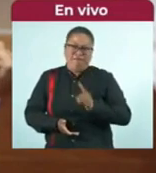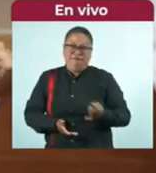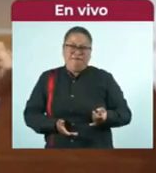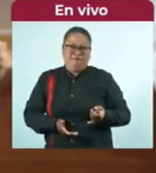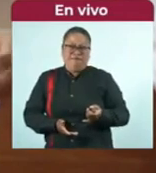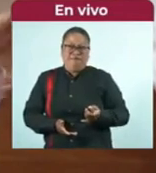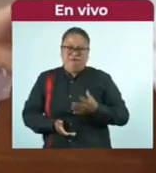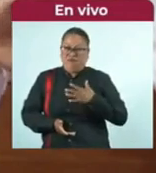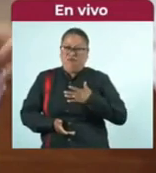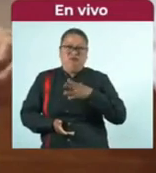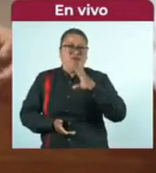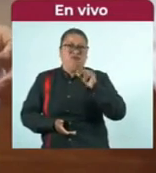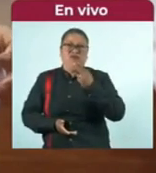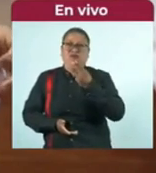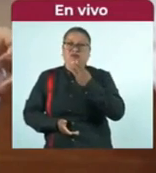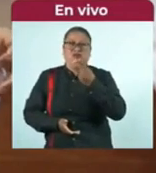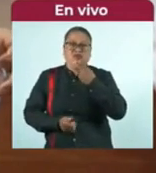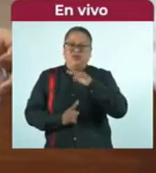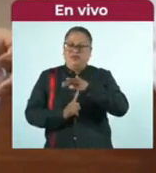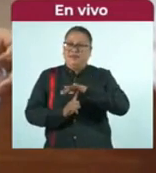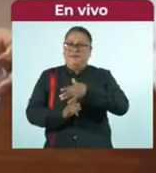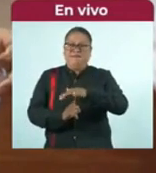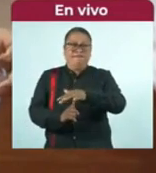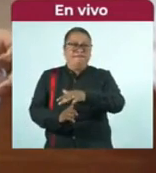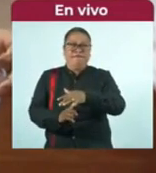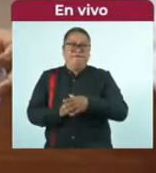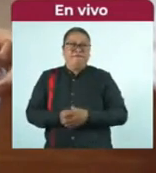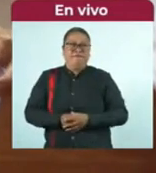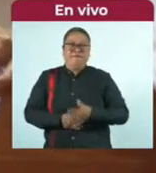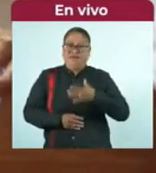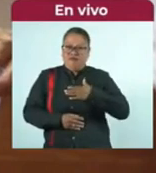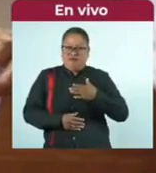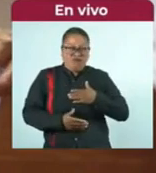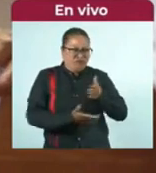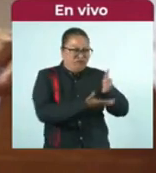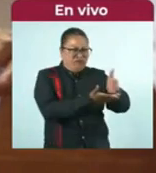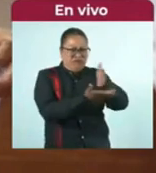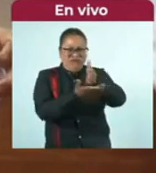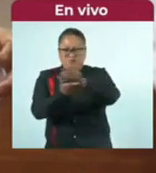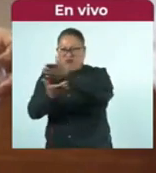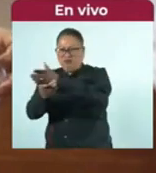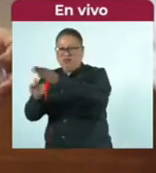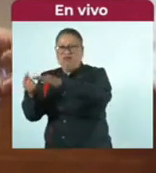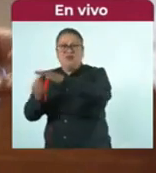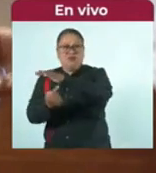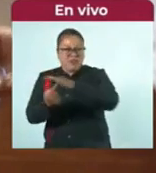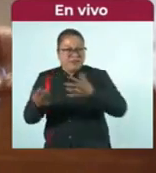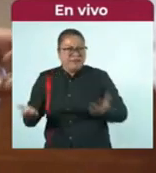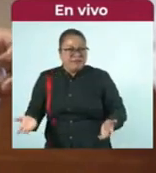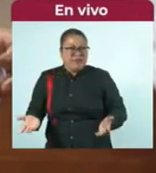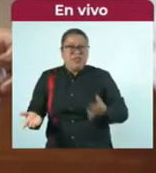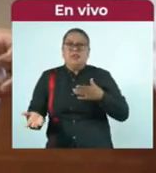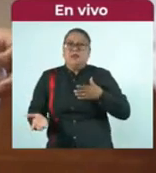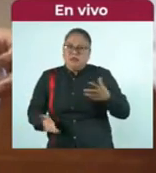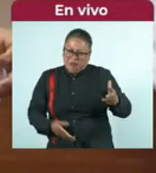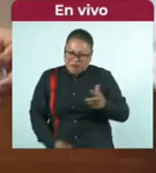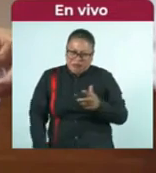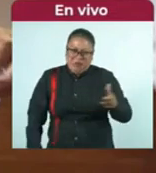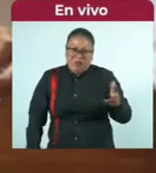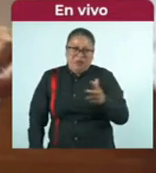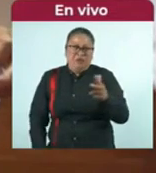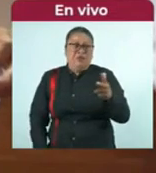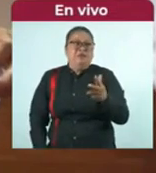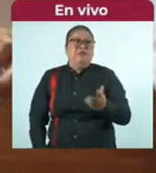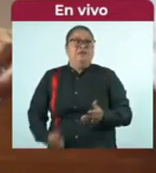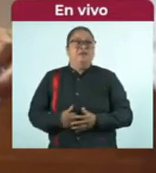no hago uso del helicóptero. Estoy yendo a las comunidades, lo hago por tierra,